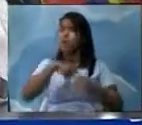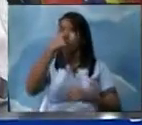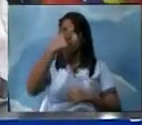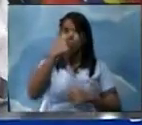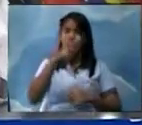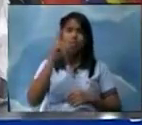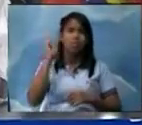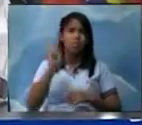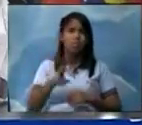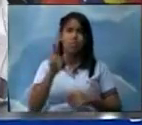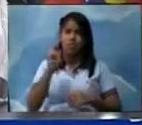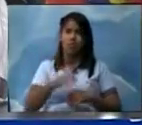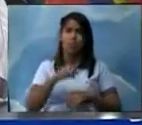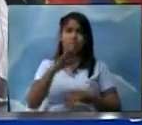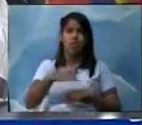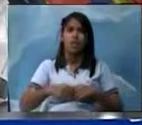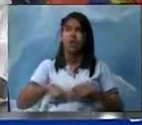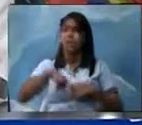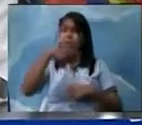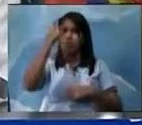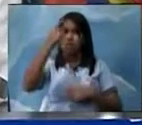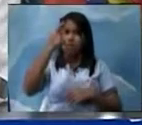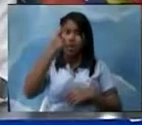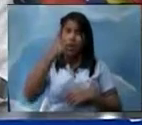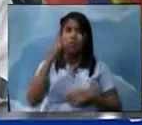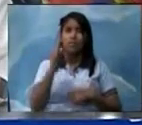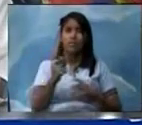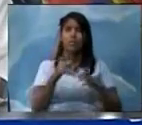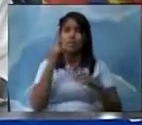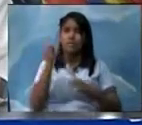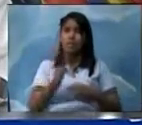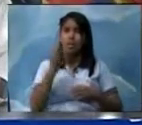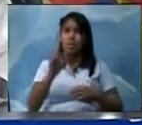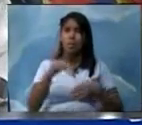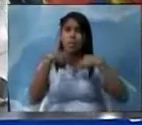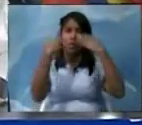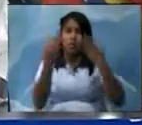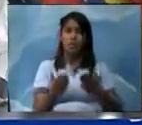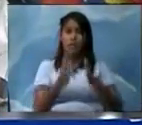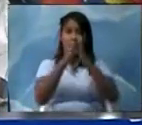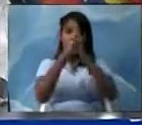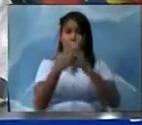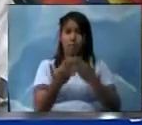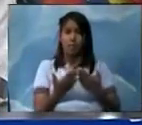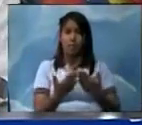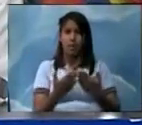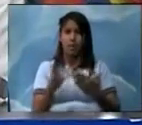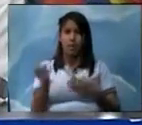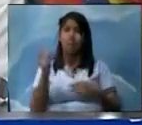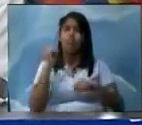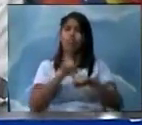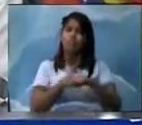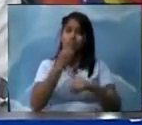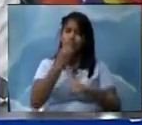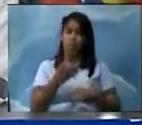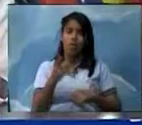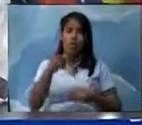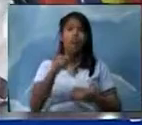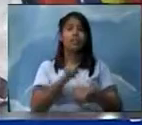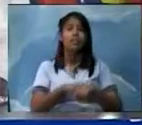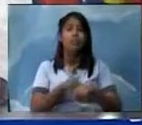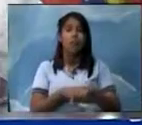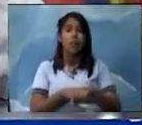avergonzados nunca nos va a dejar avergonzados siempre nos va a dar la palabra oportuna